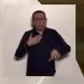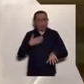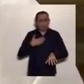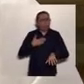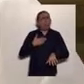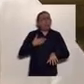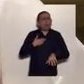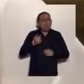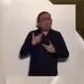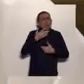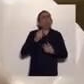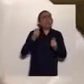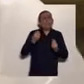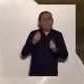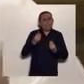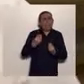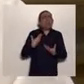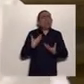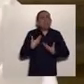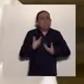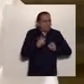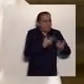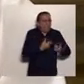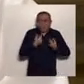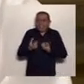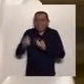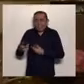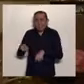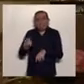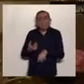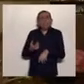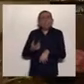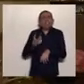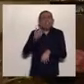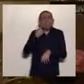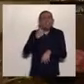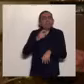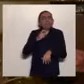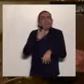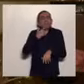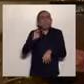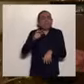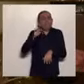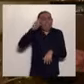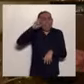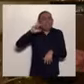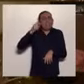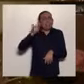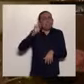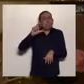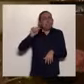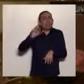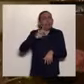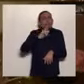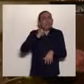tengo y cómo lo puedo explotar para el bien de los demás. Cuando decimos la palabra explotar sería gastar,